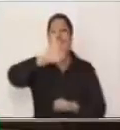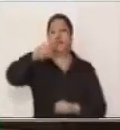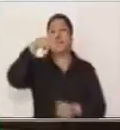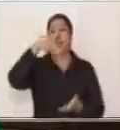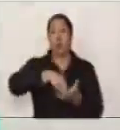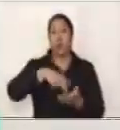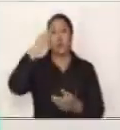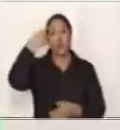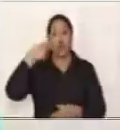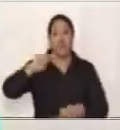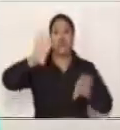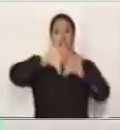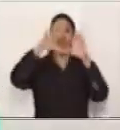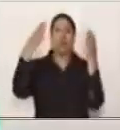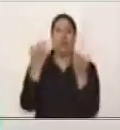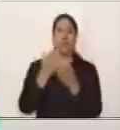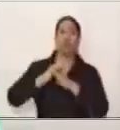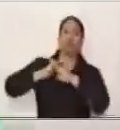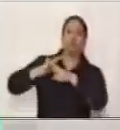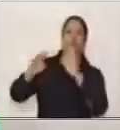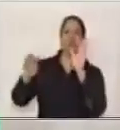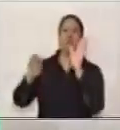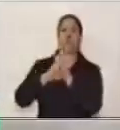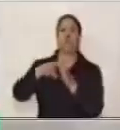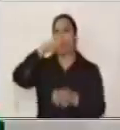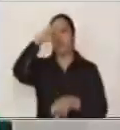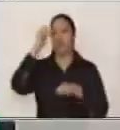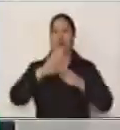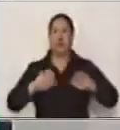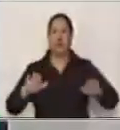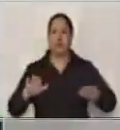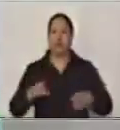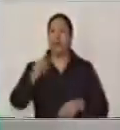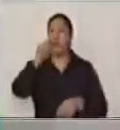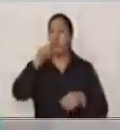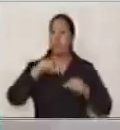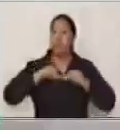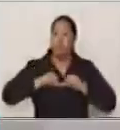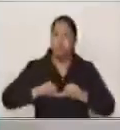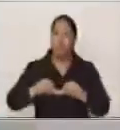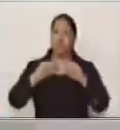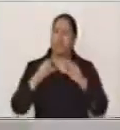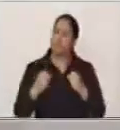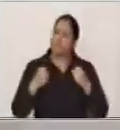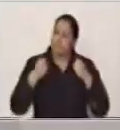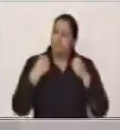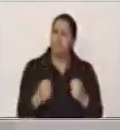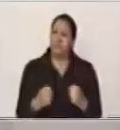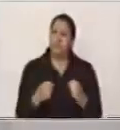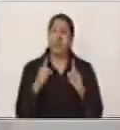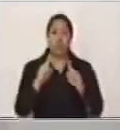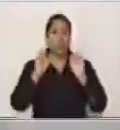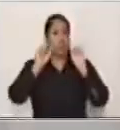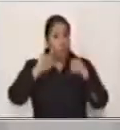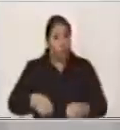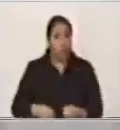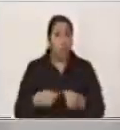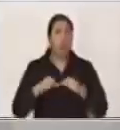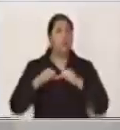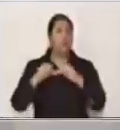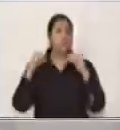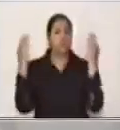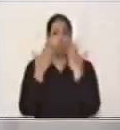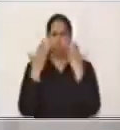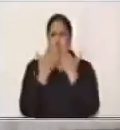el Día Mundial contra el Trabajo Infantil, por lo que te invito que continúes esforzándote para poder continuar con